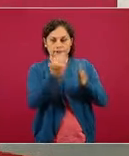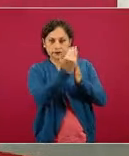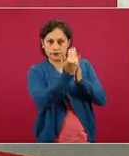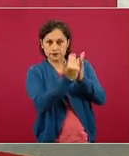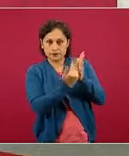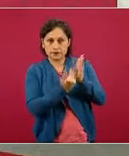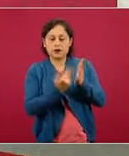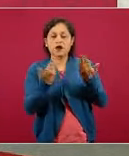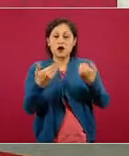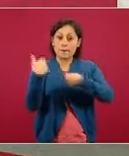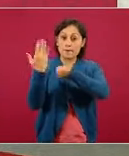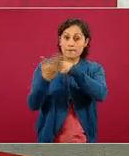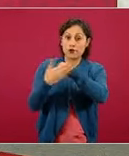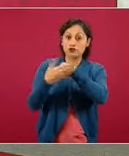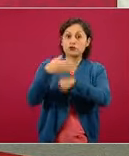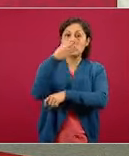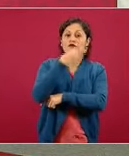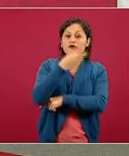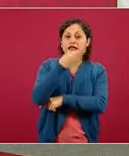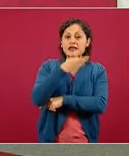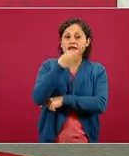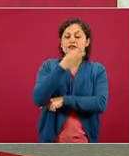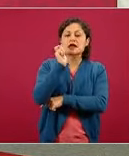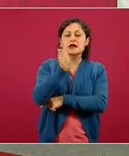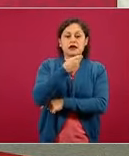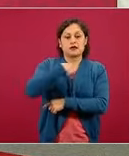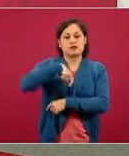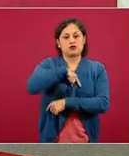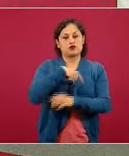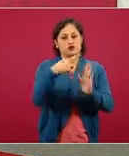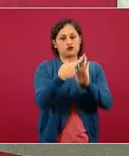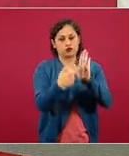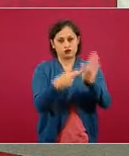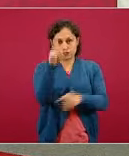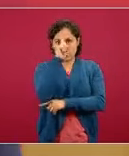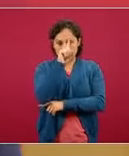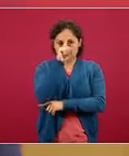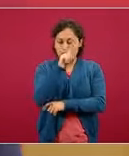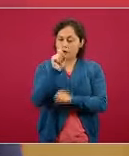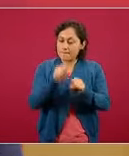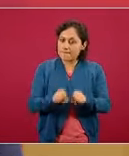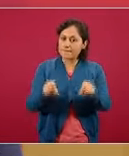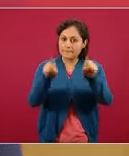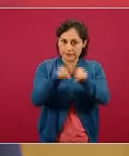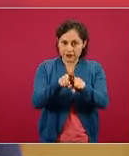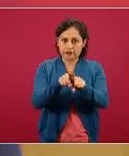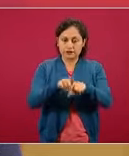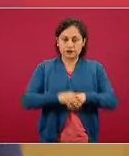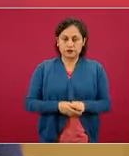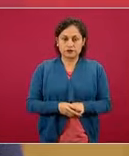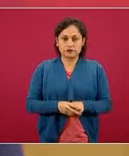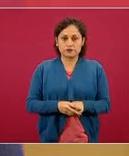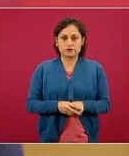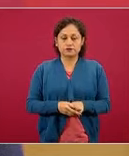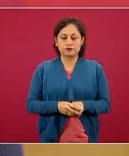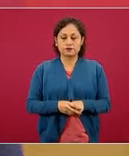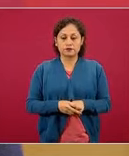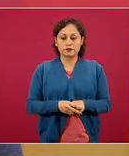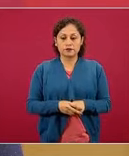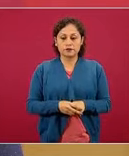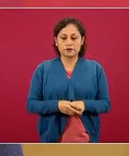las festividades que vienen, las recomendaciones continúan siendo las mismas en los diferentes niveles, es decir,